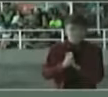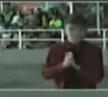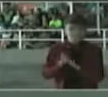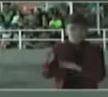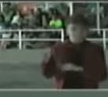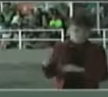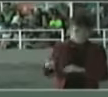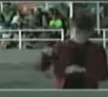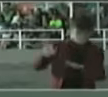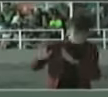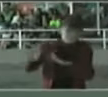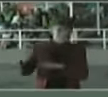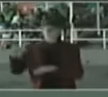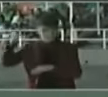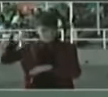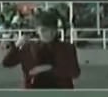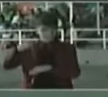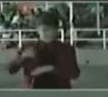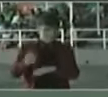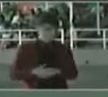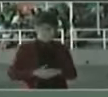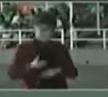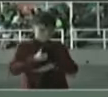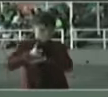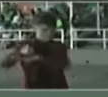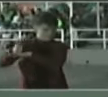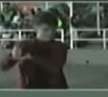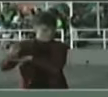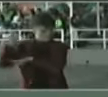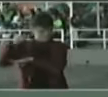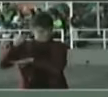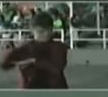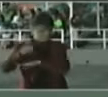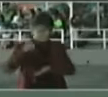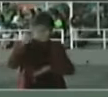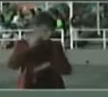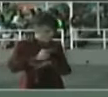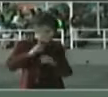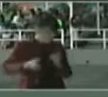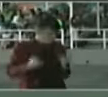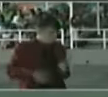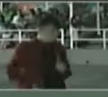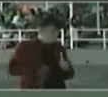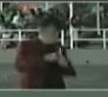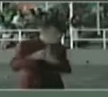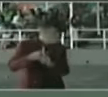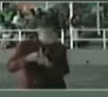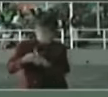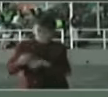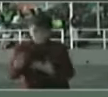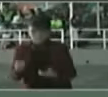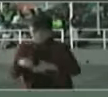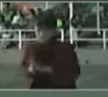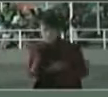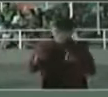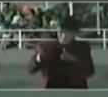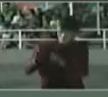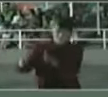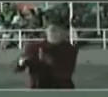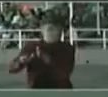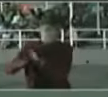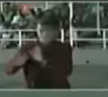autoridades terrenales decidieron crucificarle y enterrarle para que nadie más pudiese verlo. Y